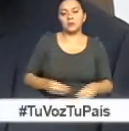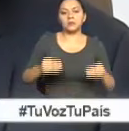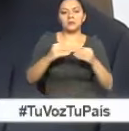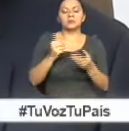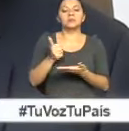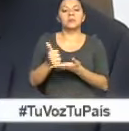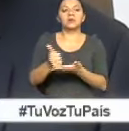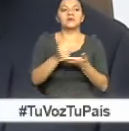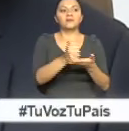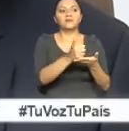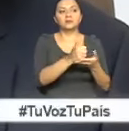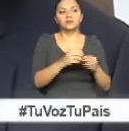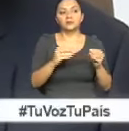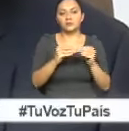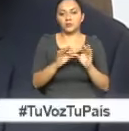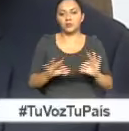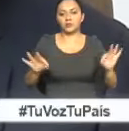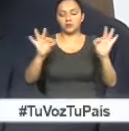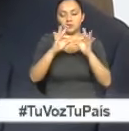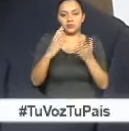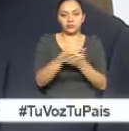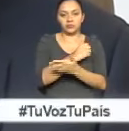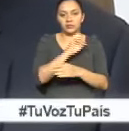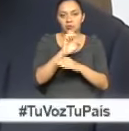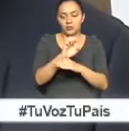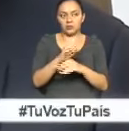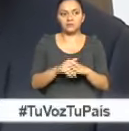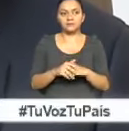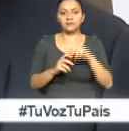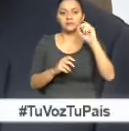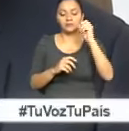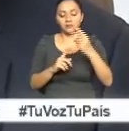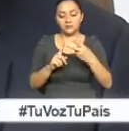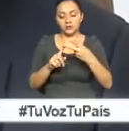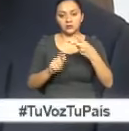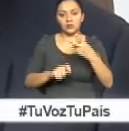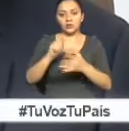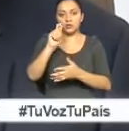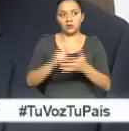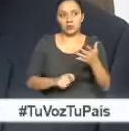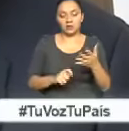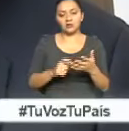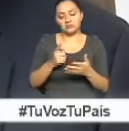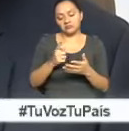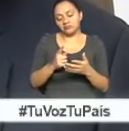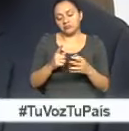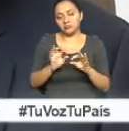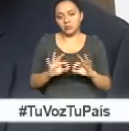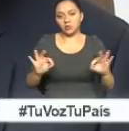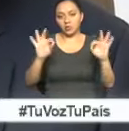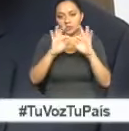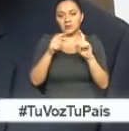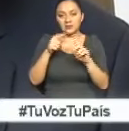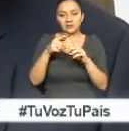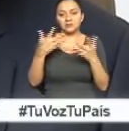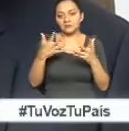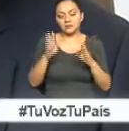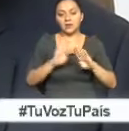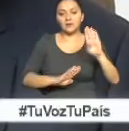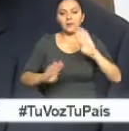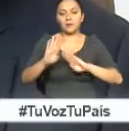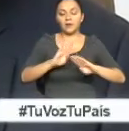beneficio bastante importante para la economía del país. El segundo contrato de inversión es bastante interesante, esto tiene que ver con